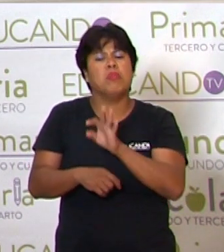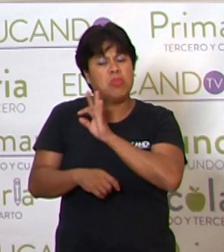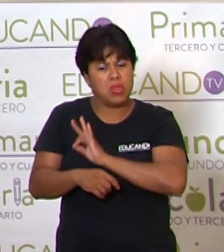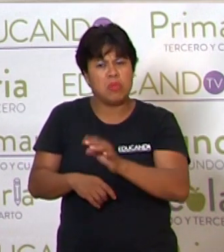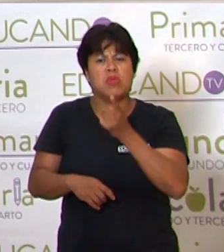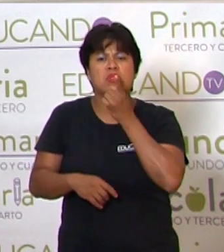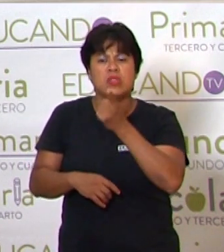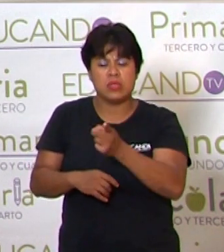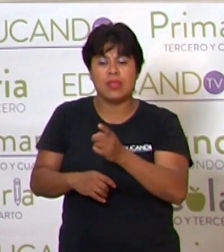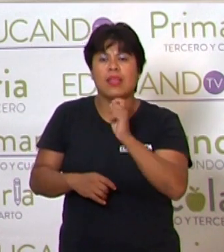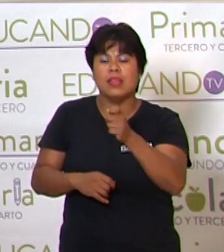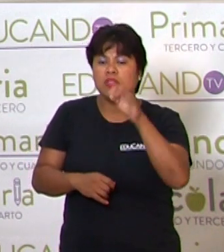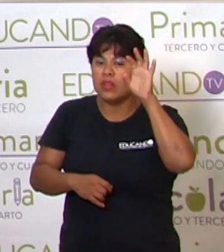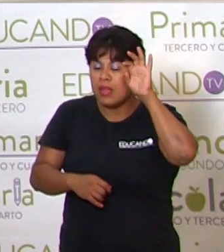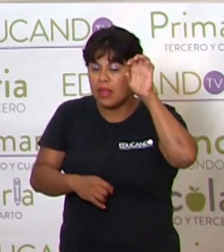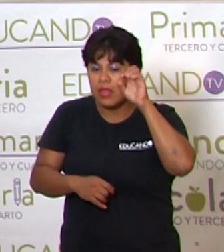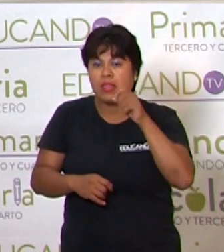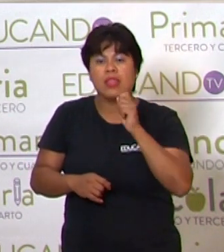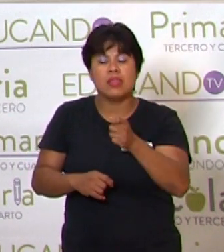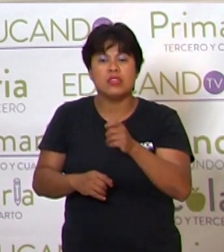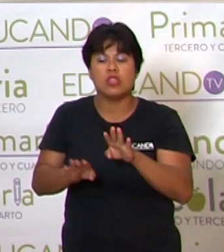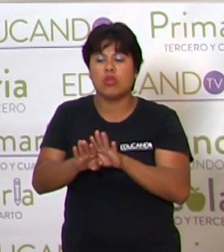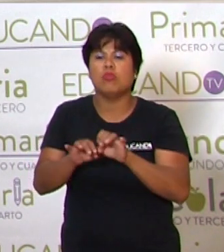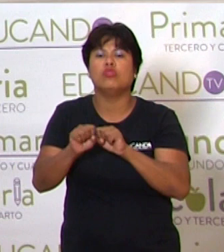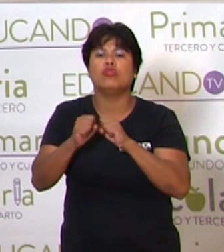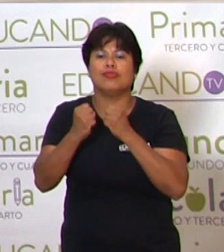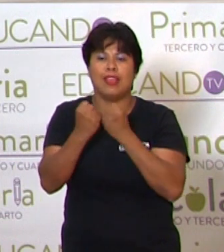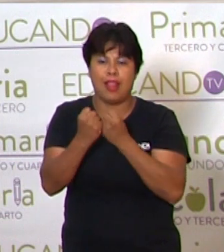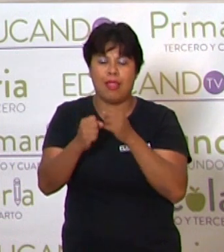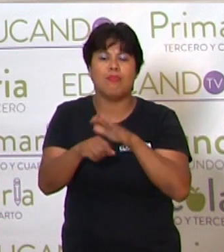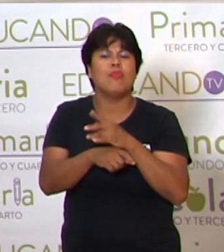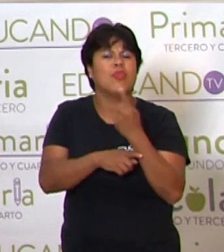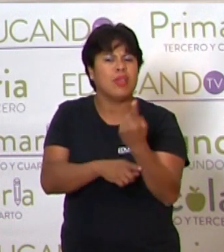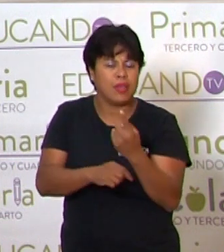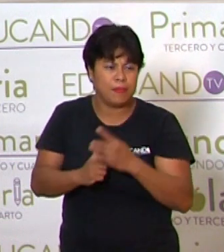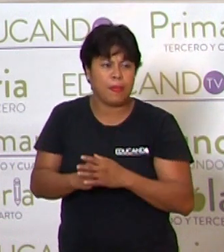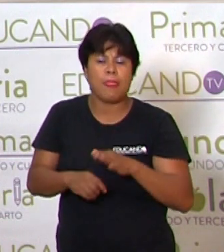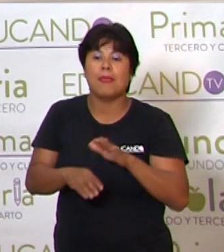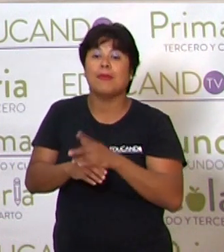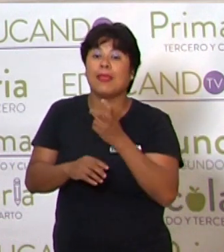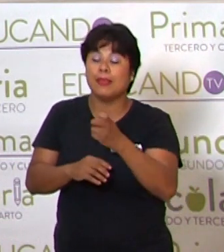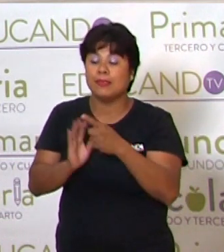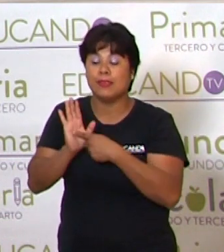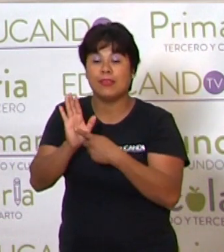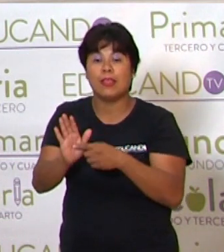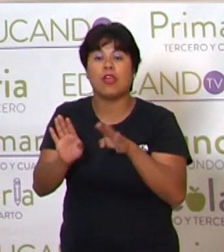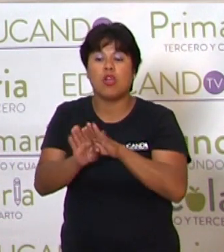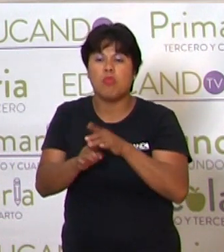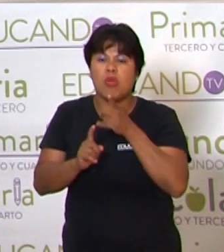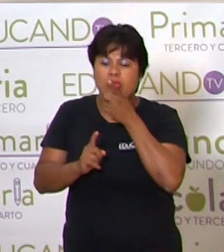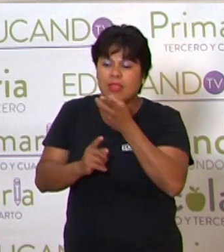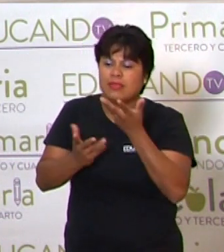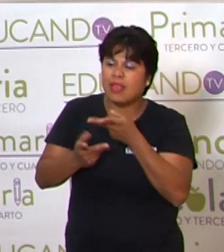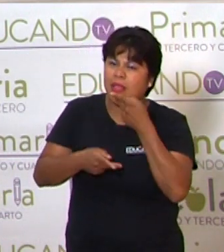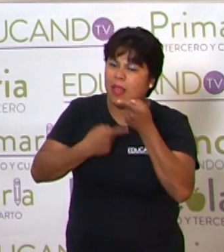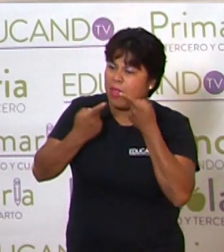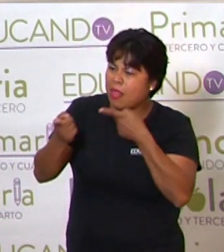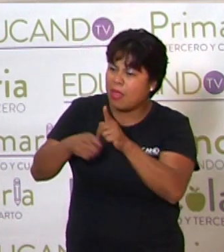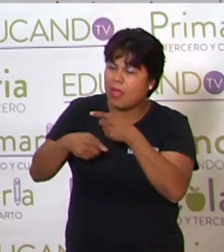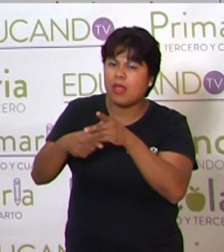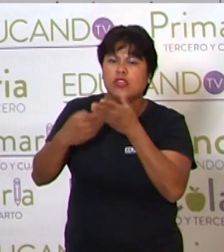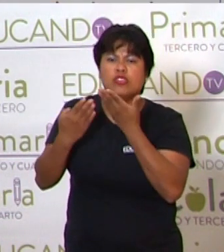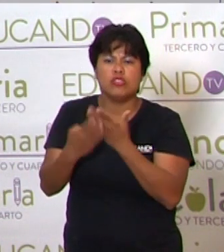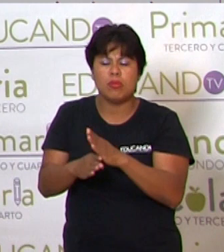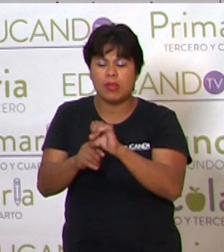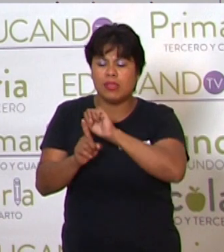podríamos decir que es una caricatura de tipo social. ¿Por qué? Porque representa y critica una